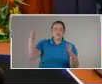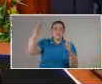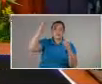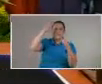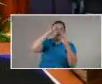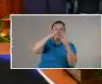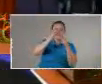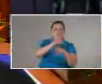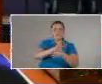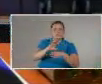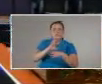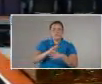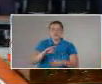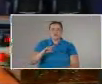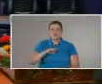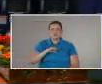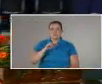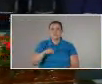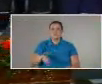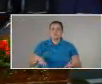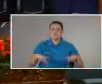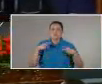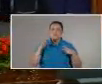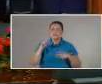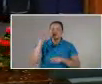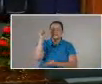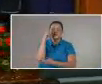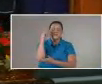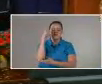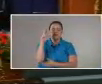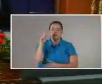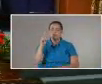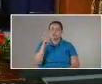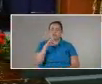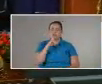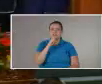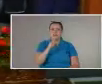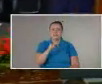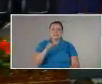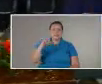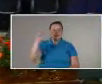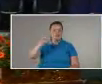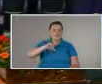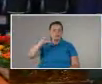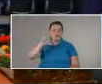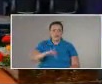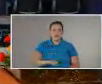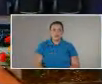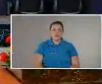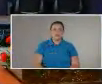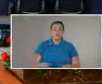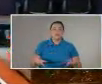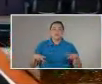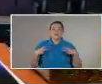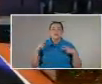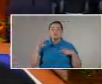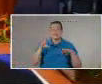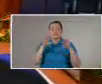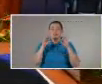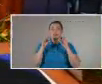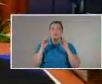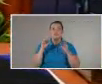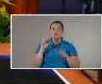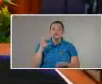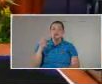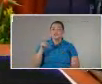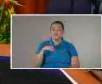pudiéramos estar viviendo. Y eso es importante, porque no hay cosa peor que vivir algo y declarar eso sin sentido, como